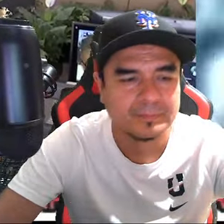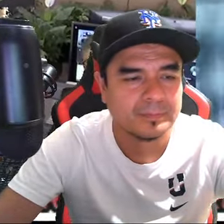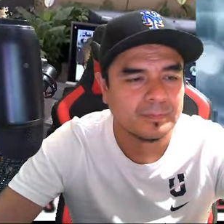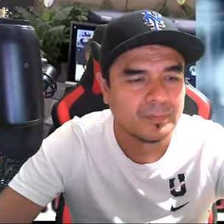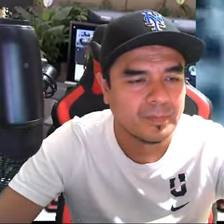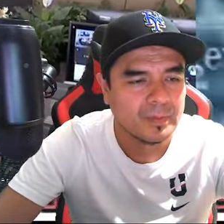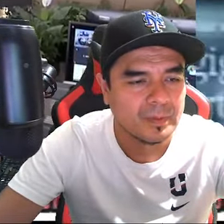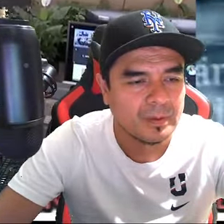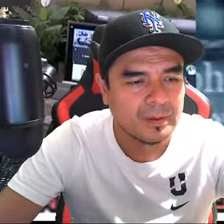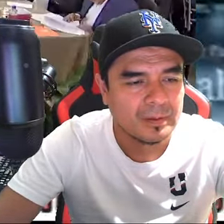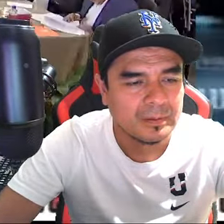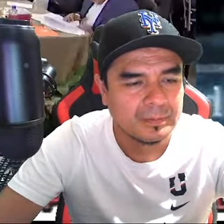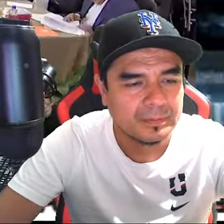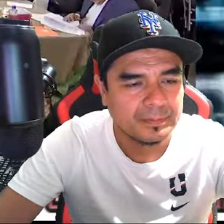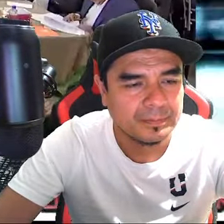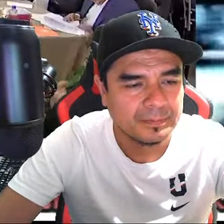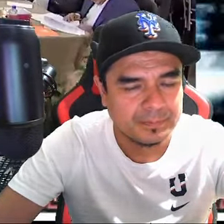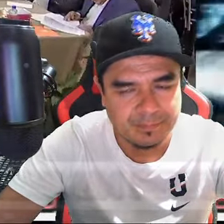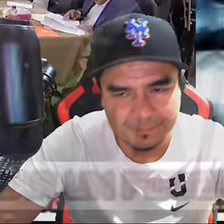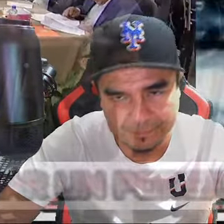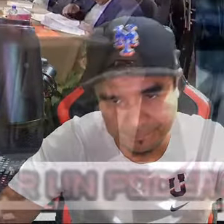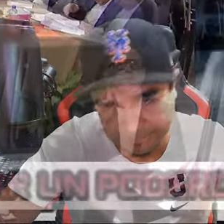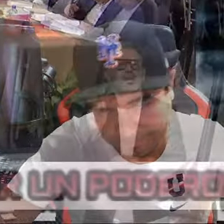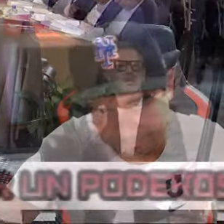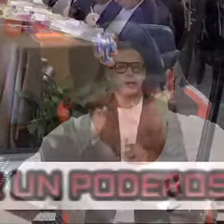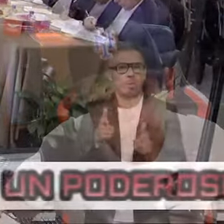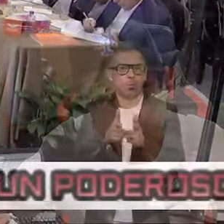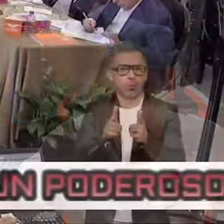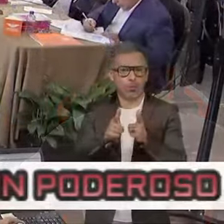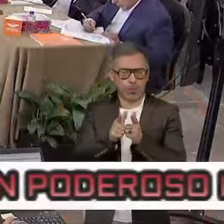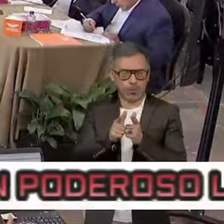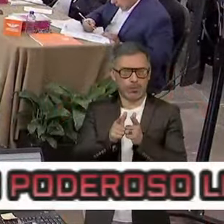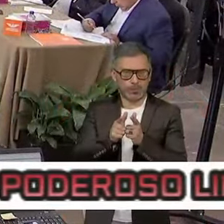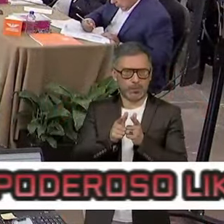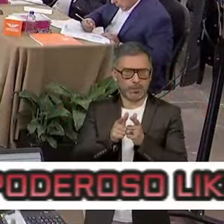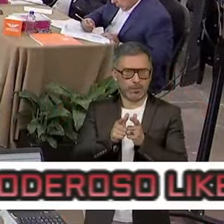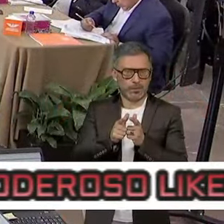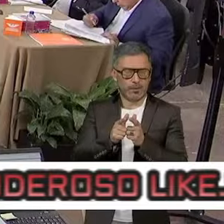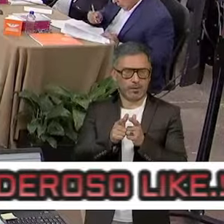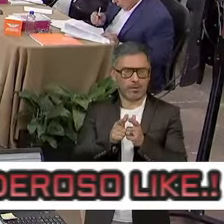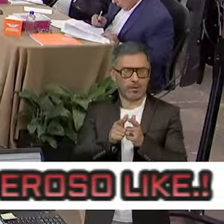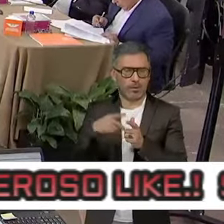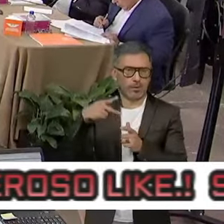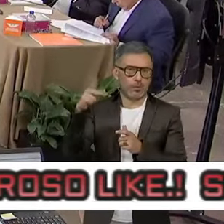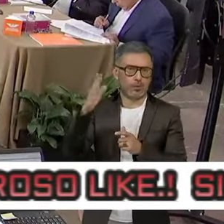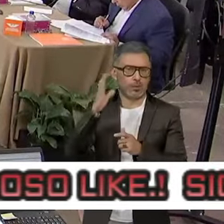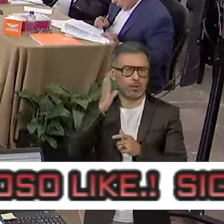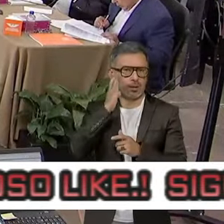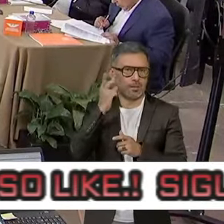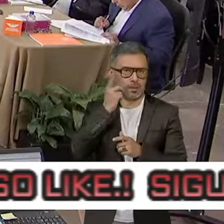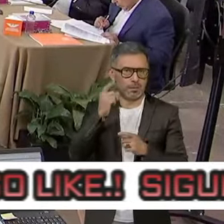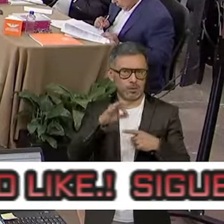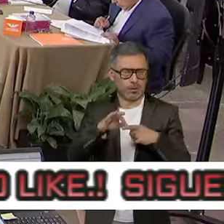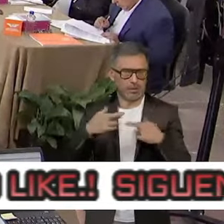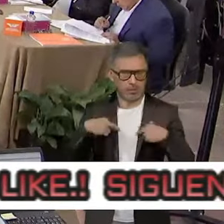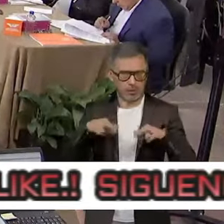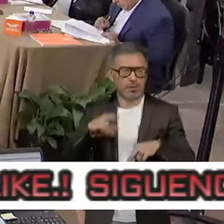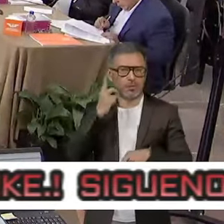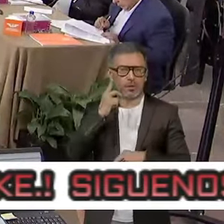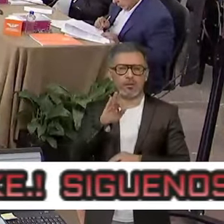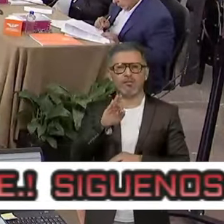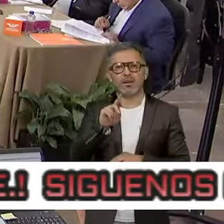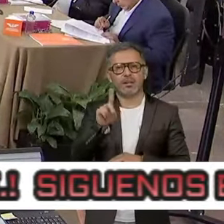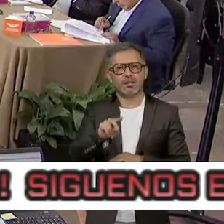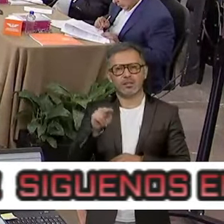adelante, señor diputado del Partido del Trabajo, del Poder Legislativo, Fernández Noroña, diputado Fernández Noroña.